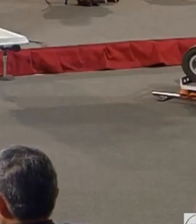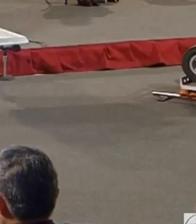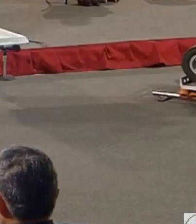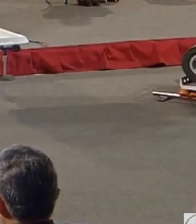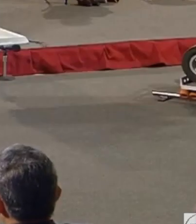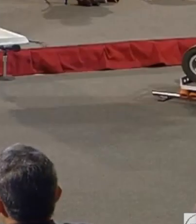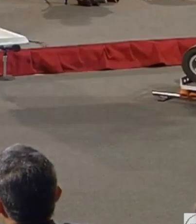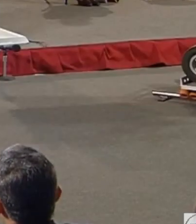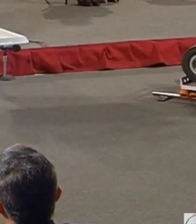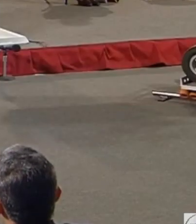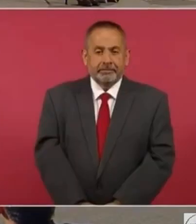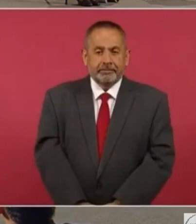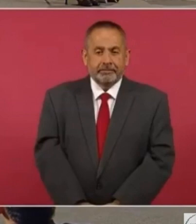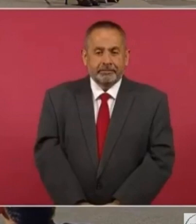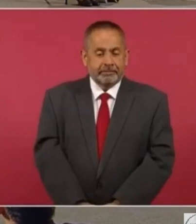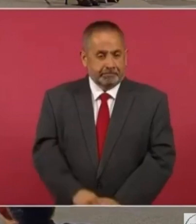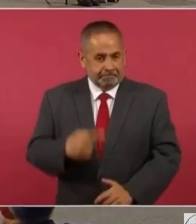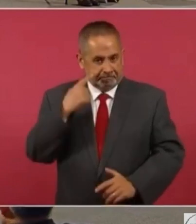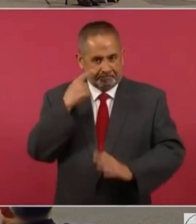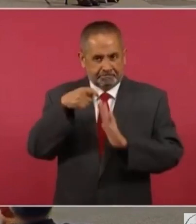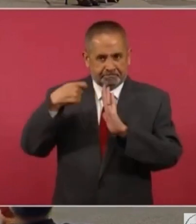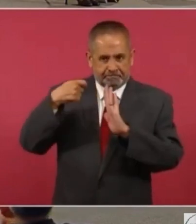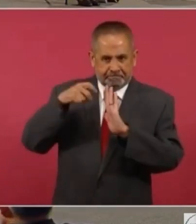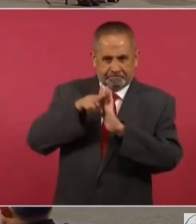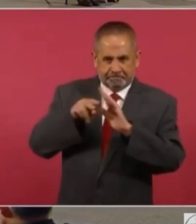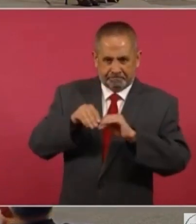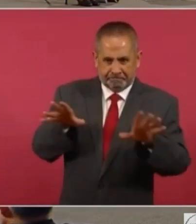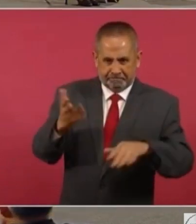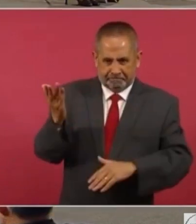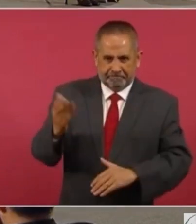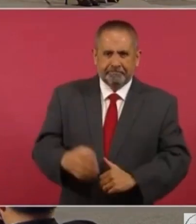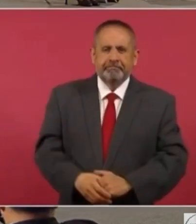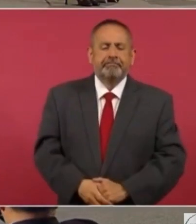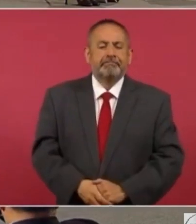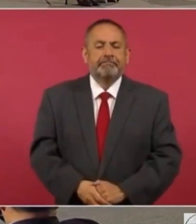a sus jefes. Vamos a ver esto.